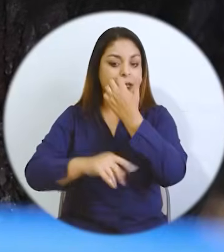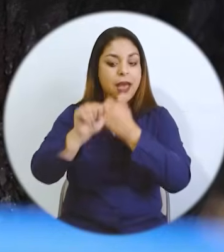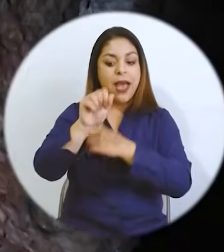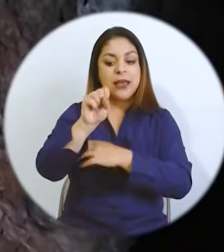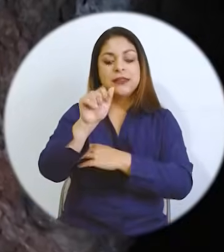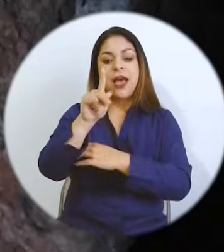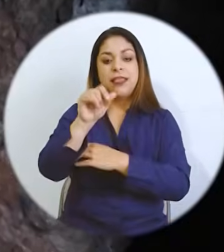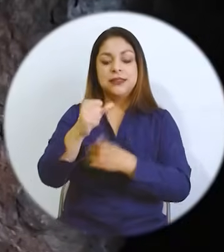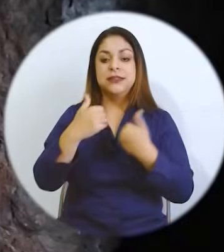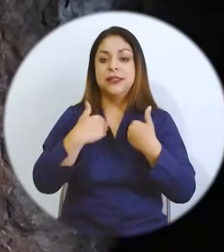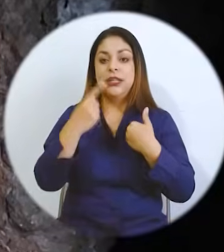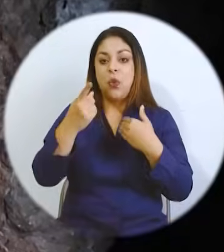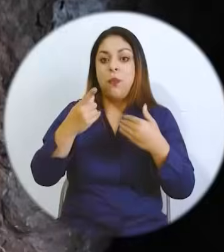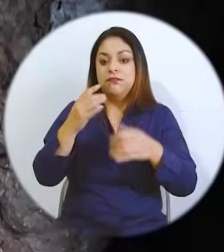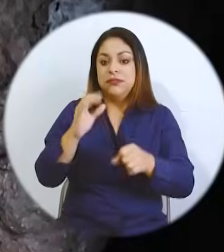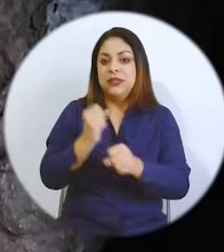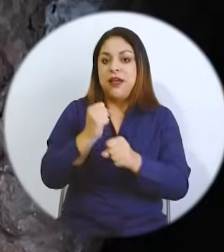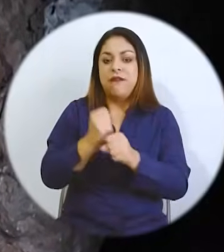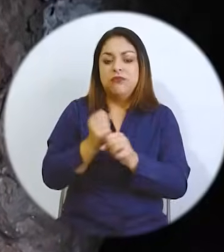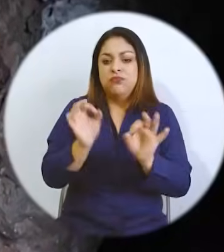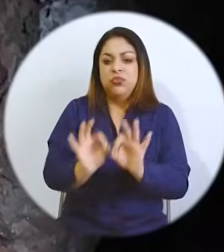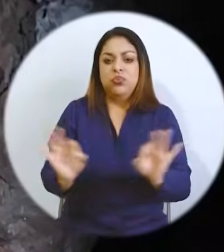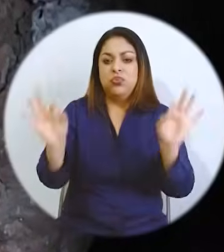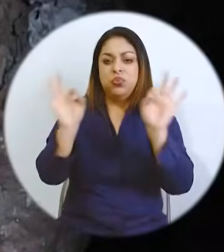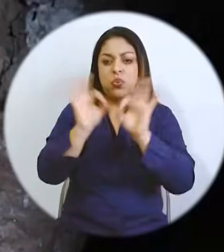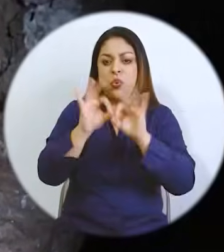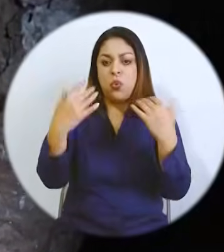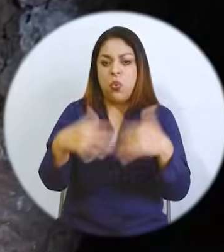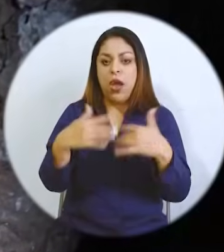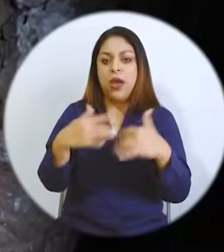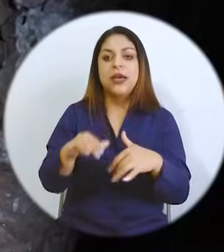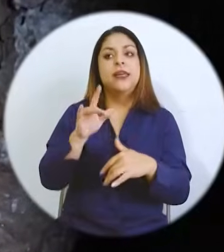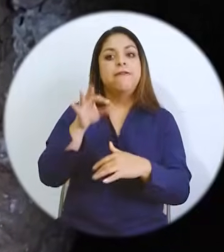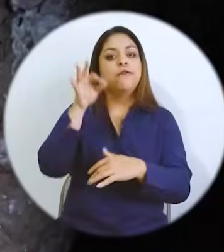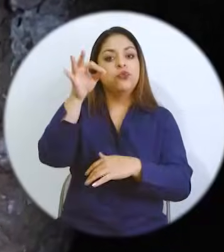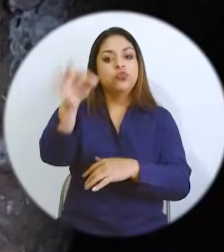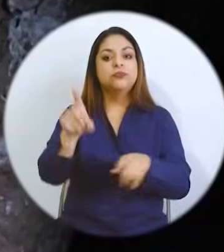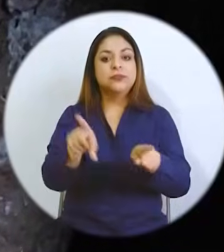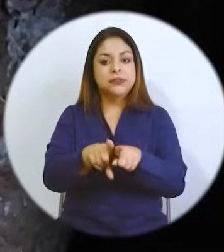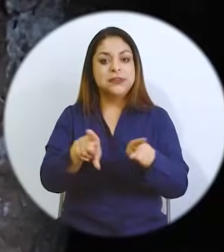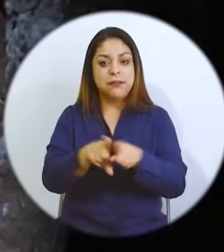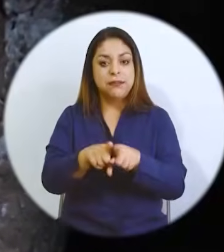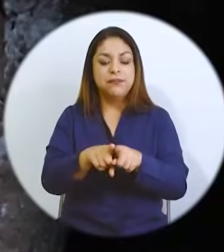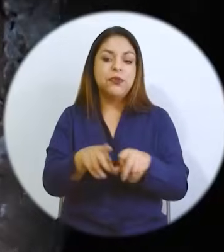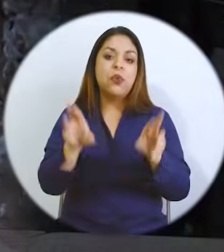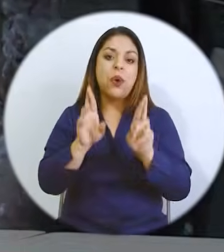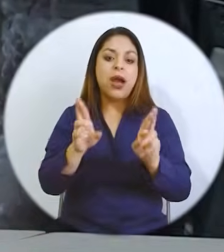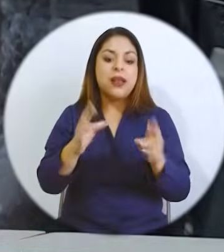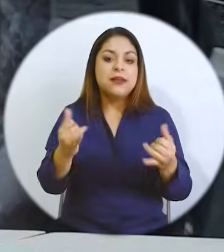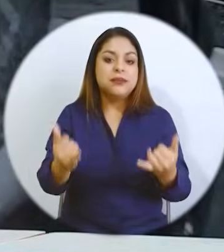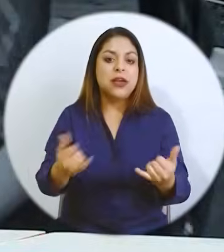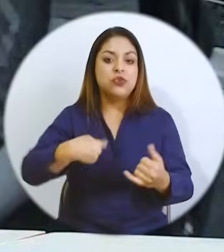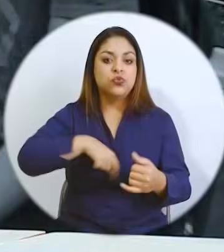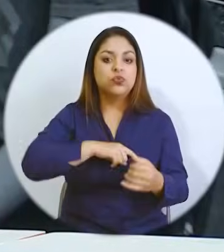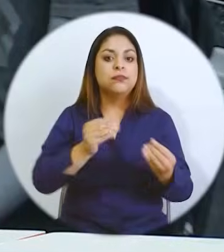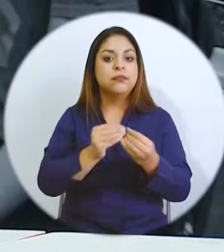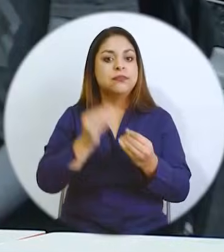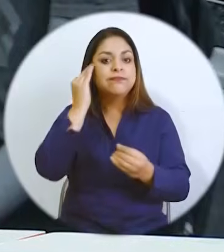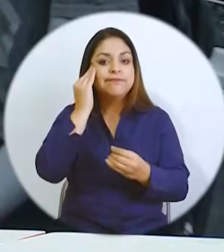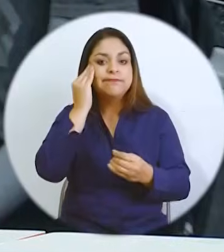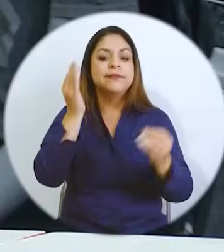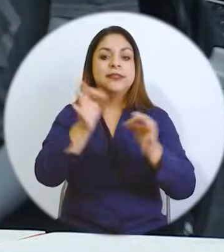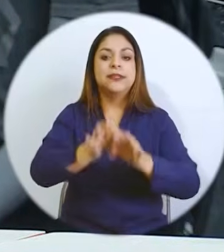las asadas juegan un papel fundamental, lo van a seguir jugando en el futuro, ahora que, ¿verdad?, que estamos más